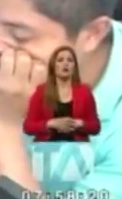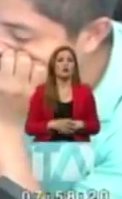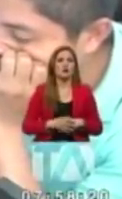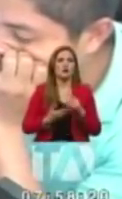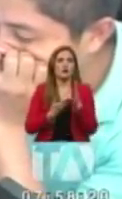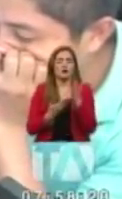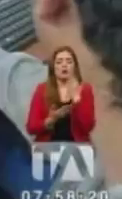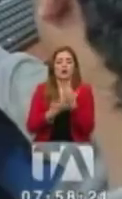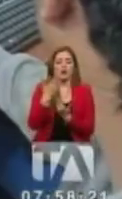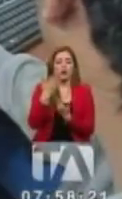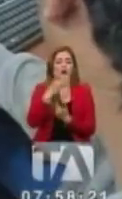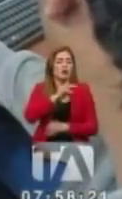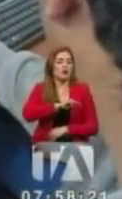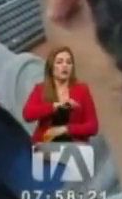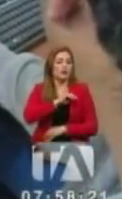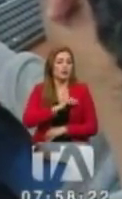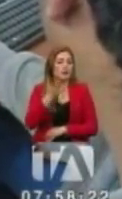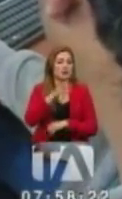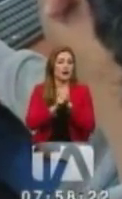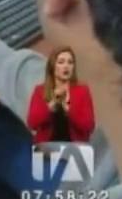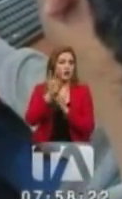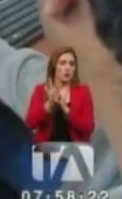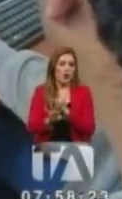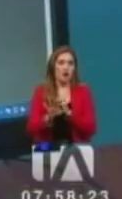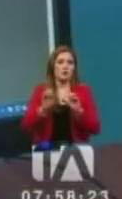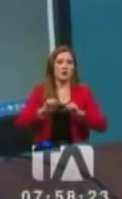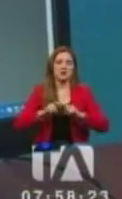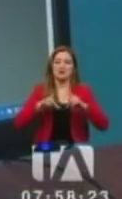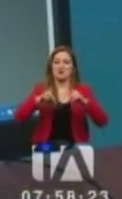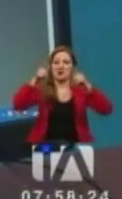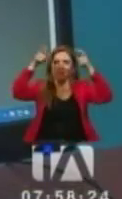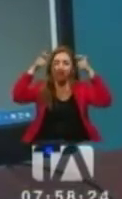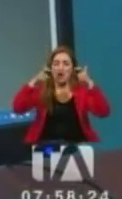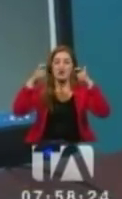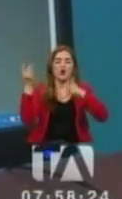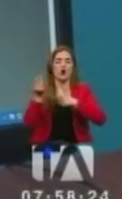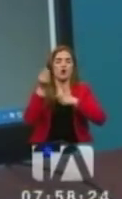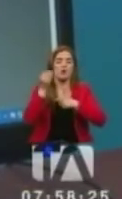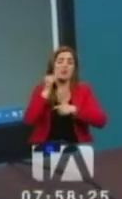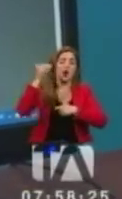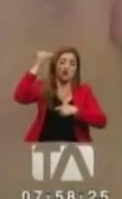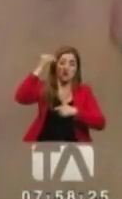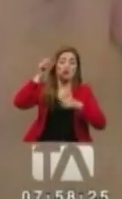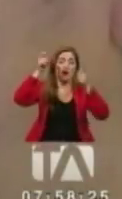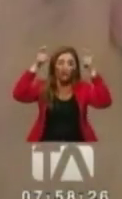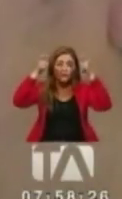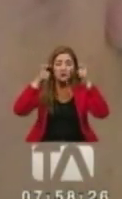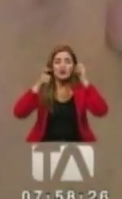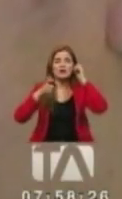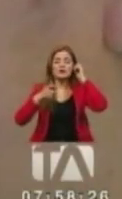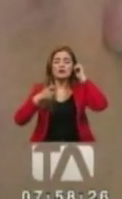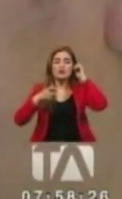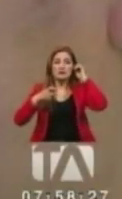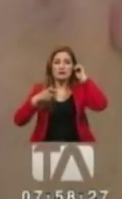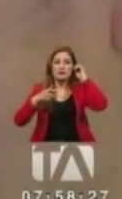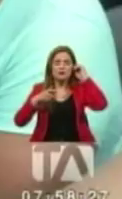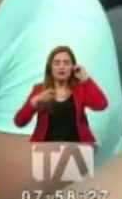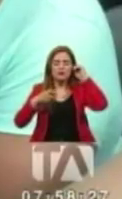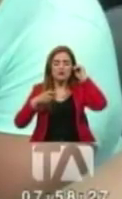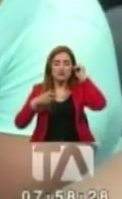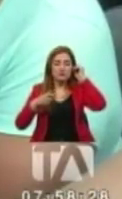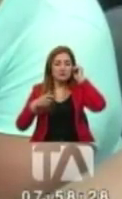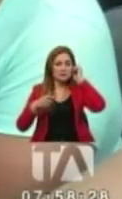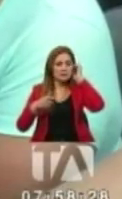que facilita el municipio de quito hace cuatro años y que ya ha permitido que muchos jóvenes y adultos mayores con escolaridad inconclusa